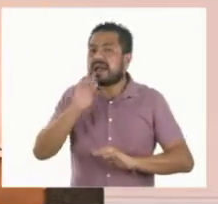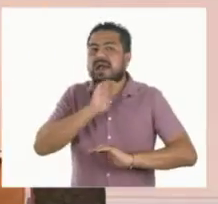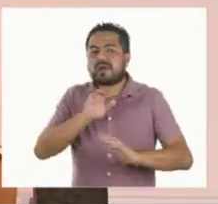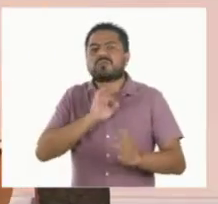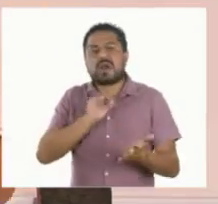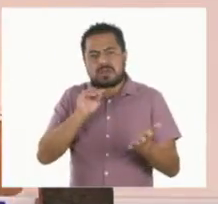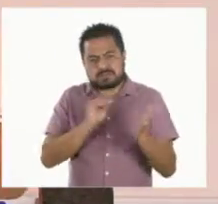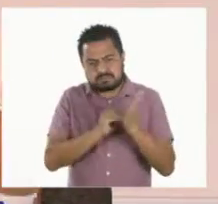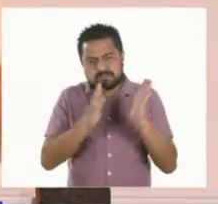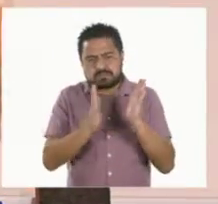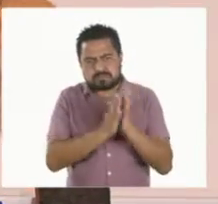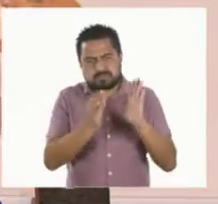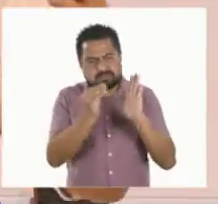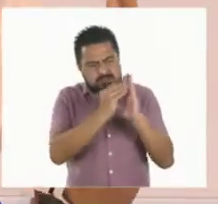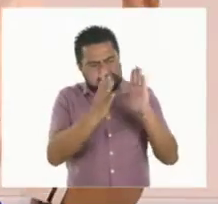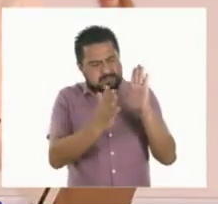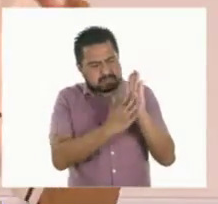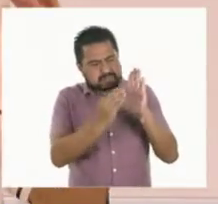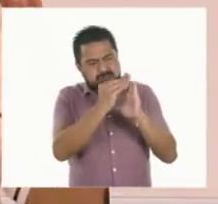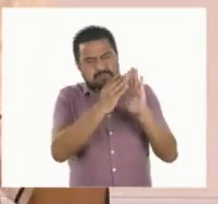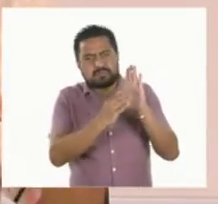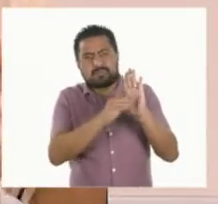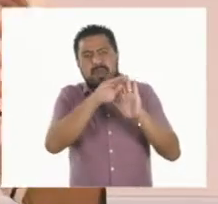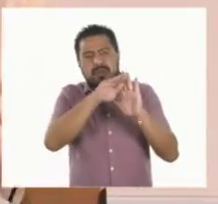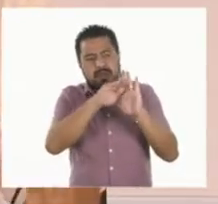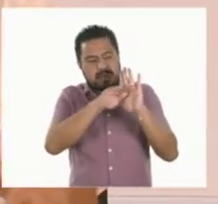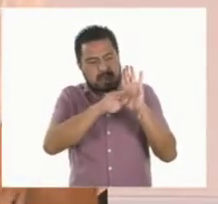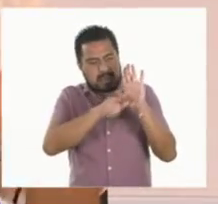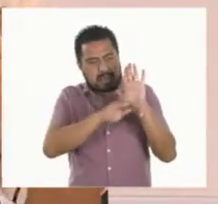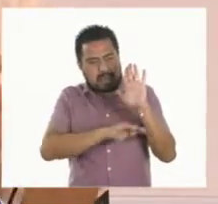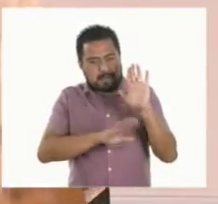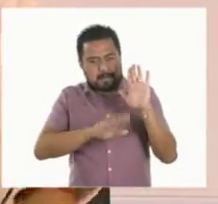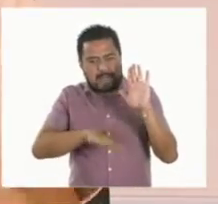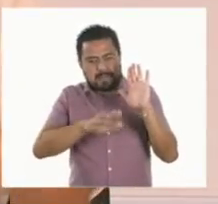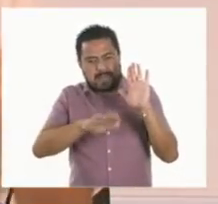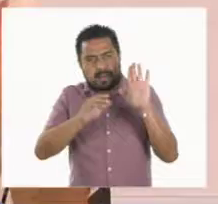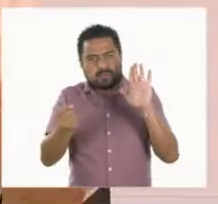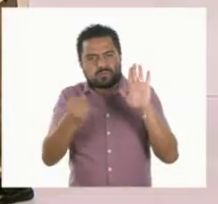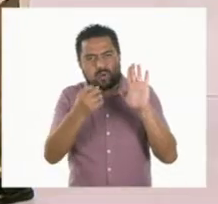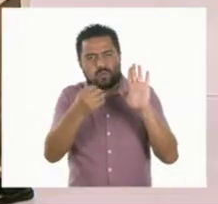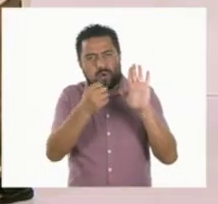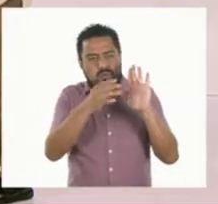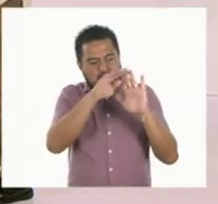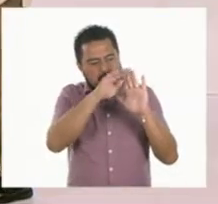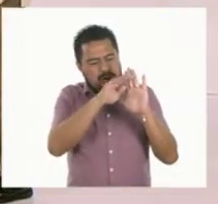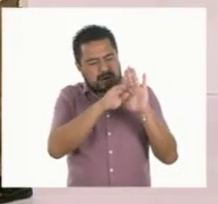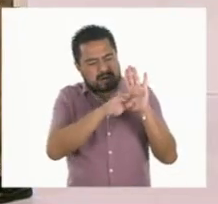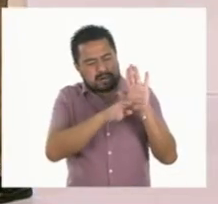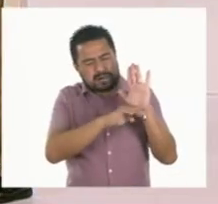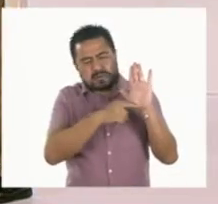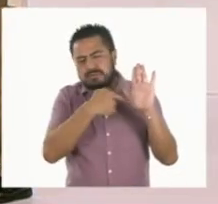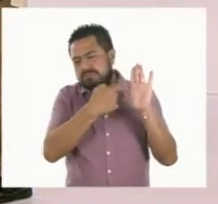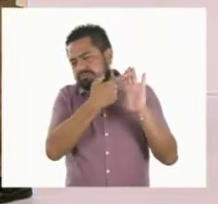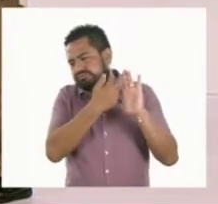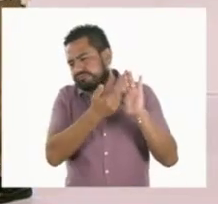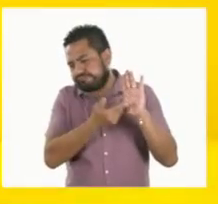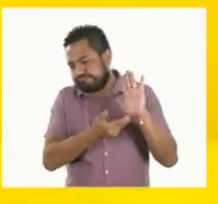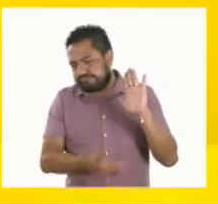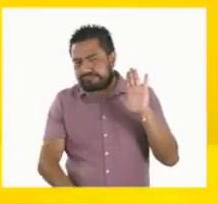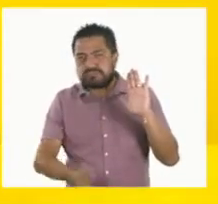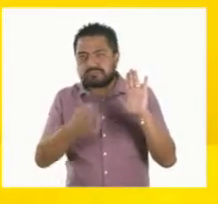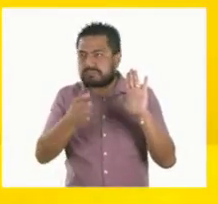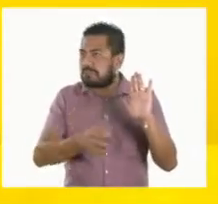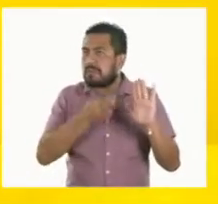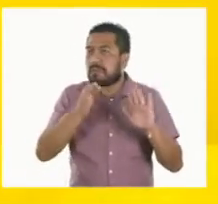ir registrando, y así nuestro cancionero se va nutriendo, se va haciendo cada vez más grande. Perfecto. ¿No?